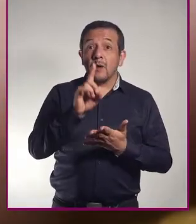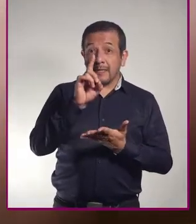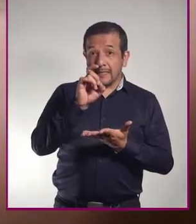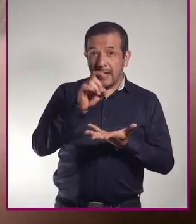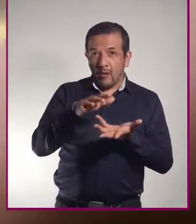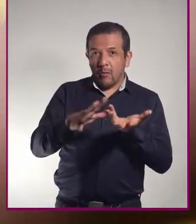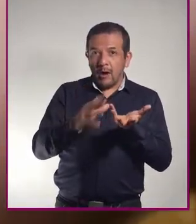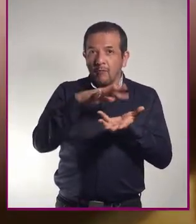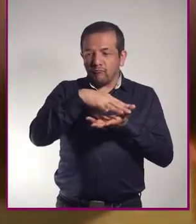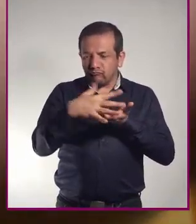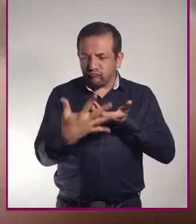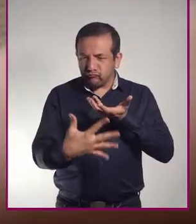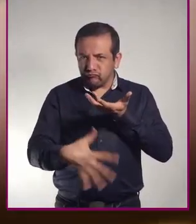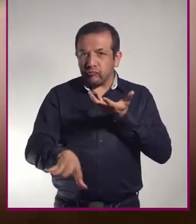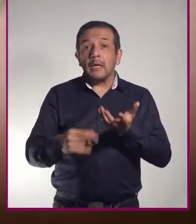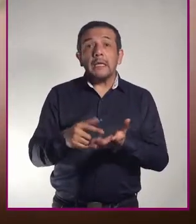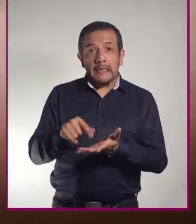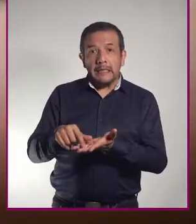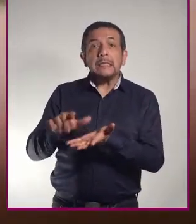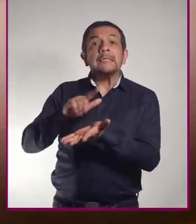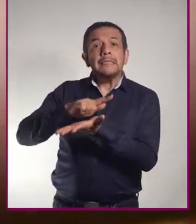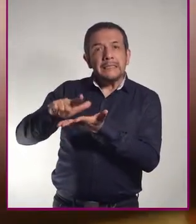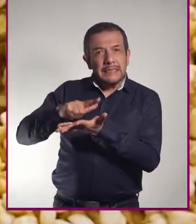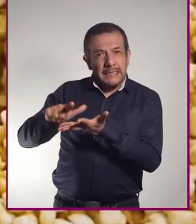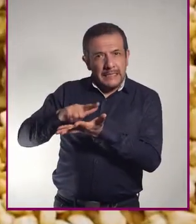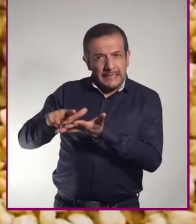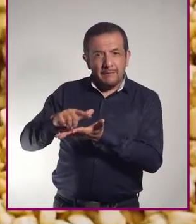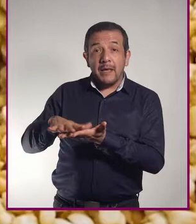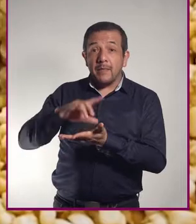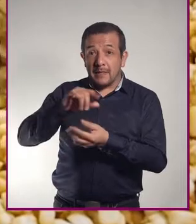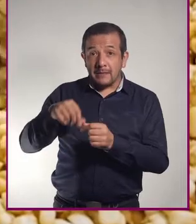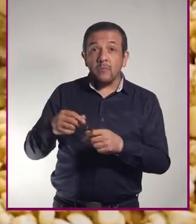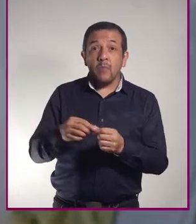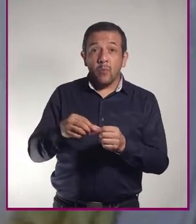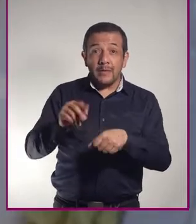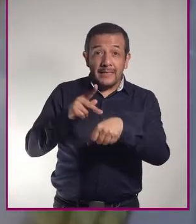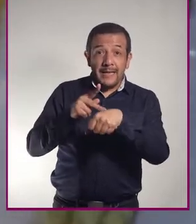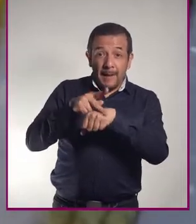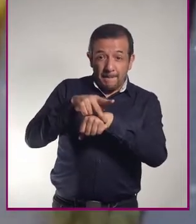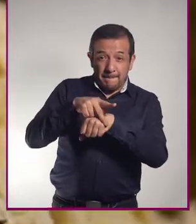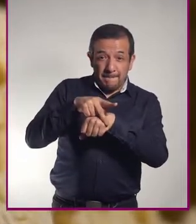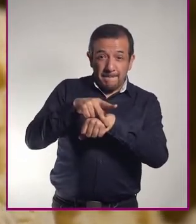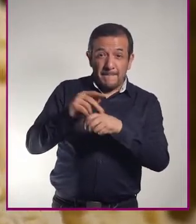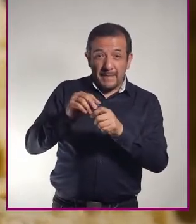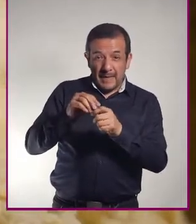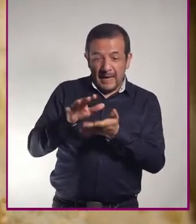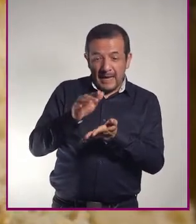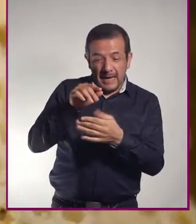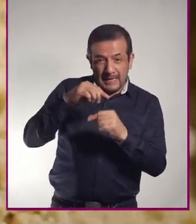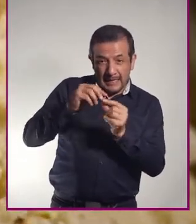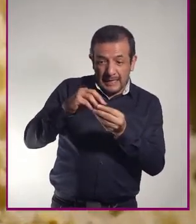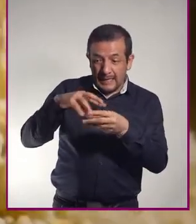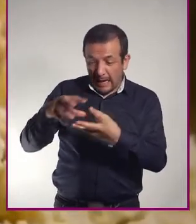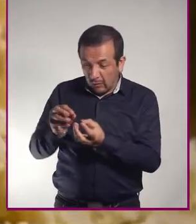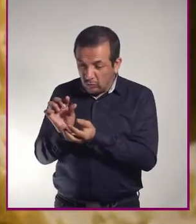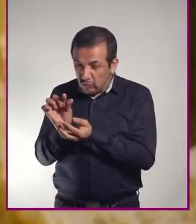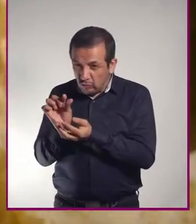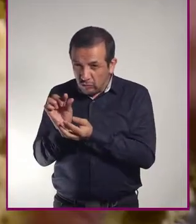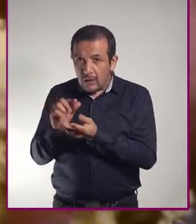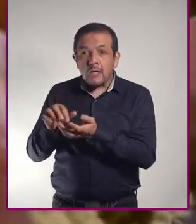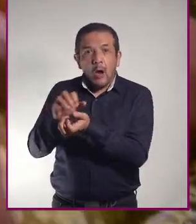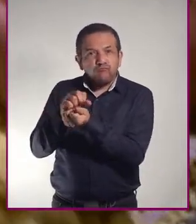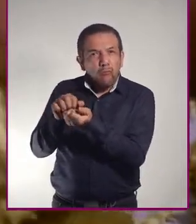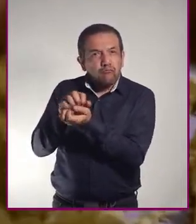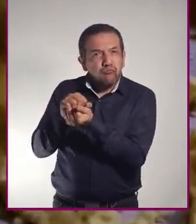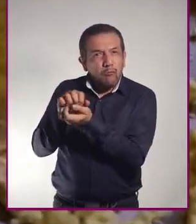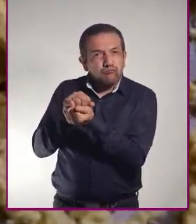y se lava varias veces. Finalmente se le retira la cutícula gruesa que lo cubre y luego se muele el grano.